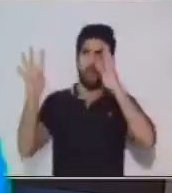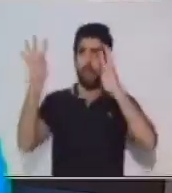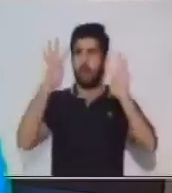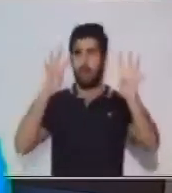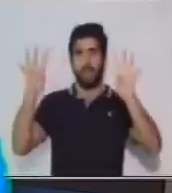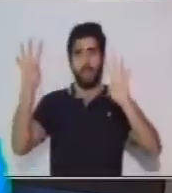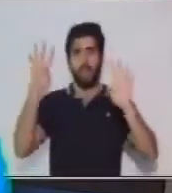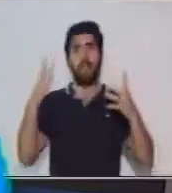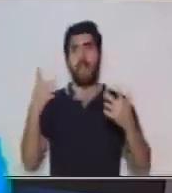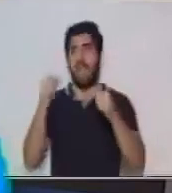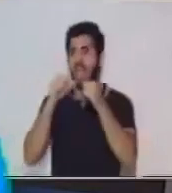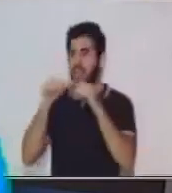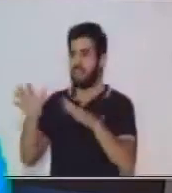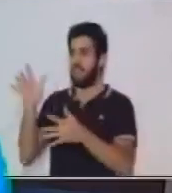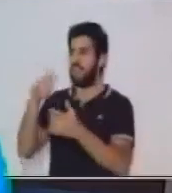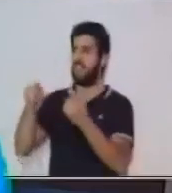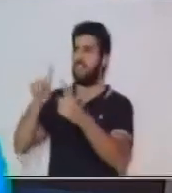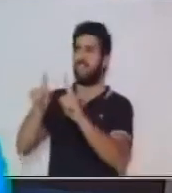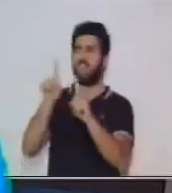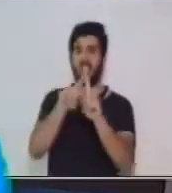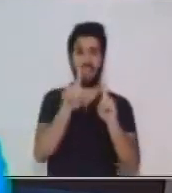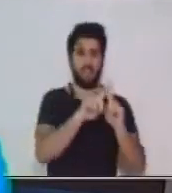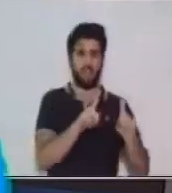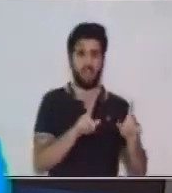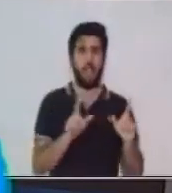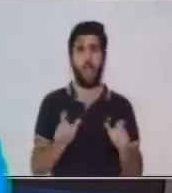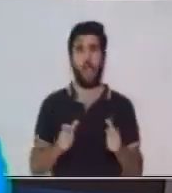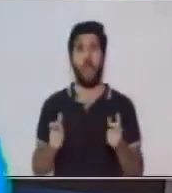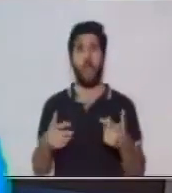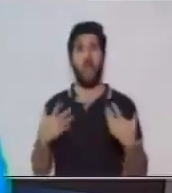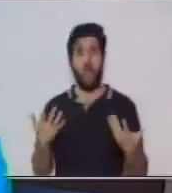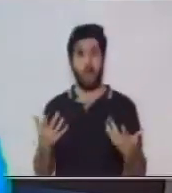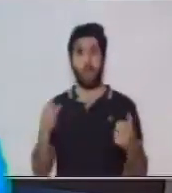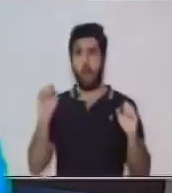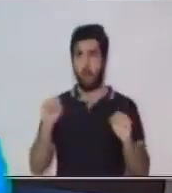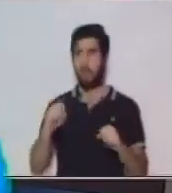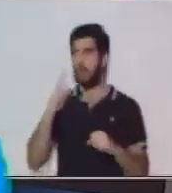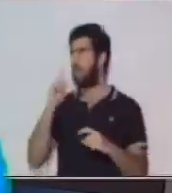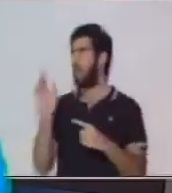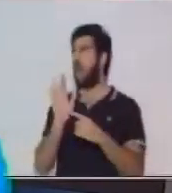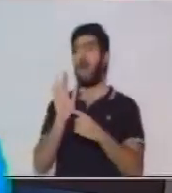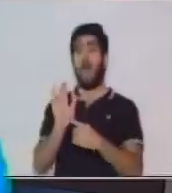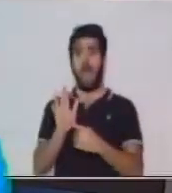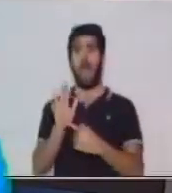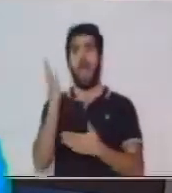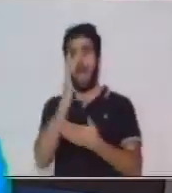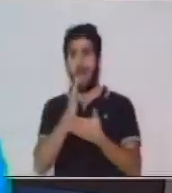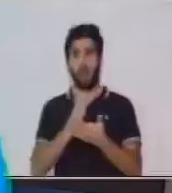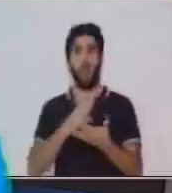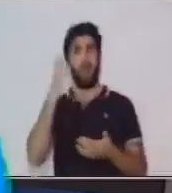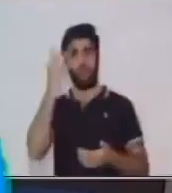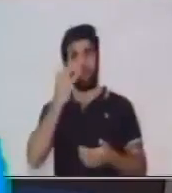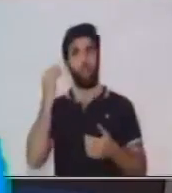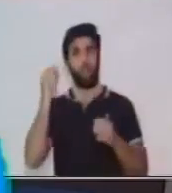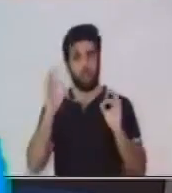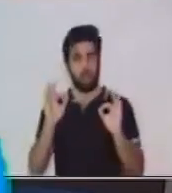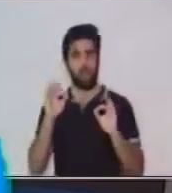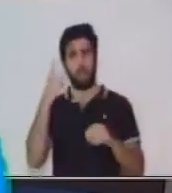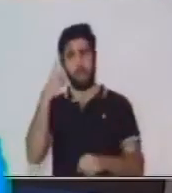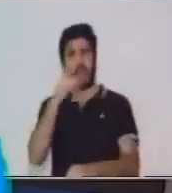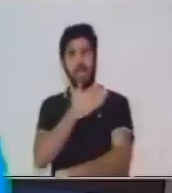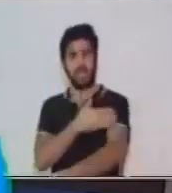todas sus criaturas pues son diferentes y que también le muestran algo sensacional a la historia. Puede